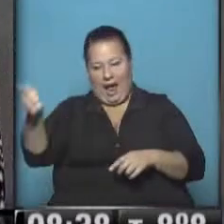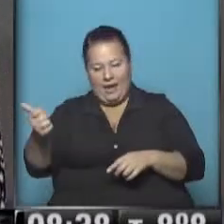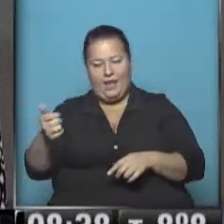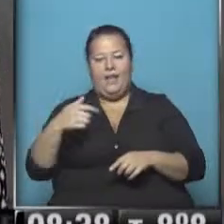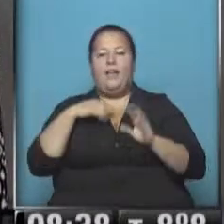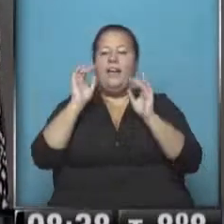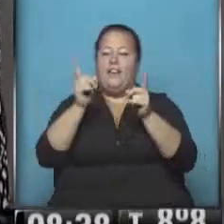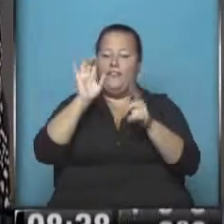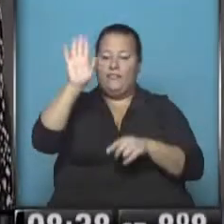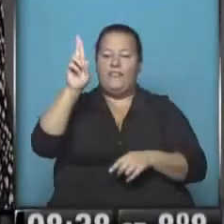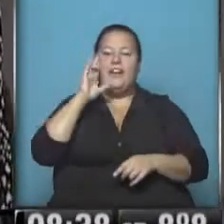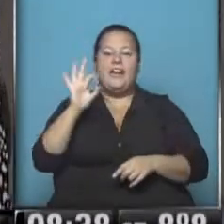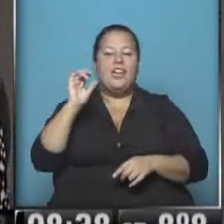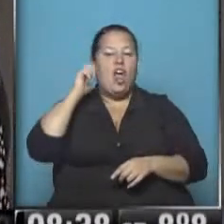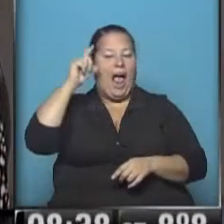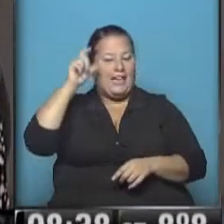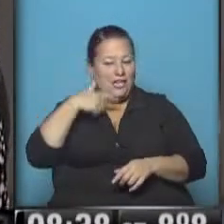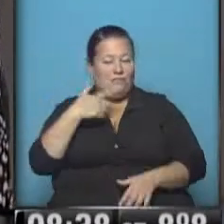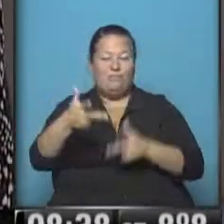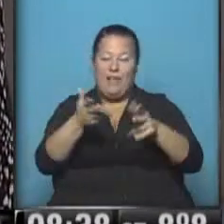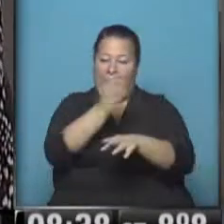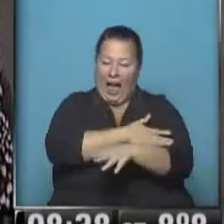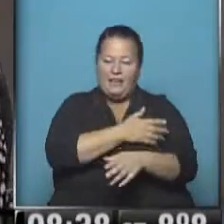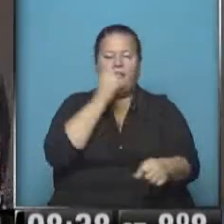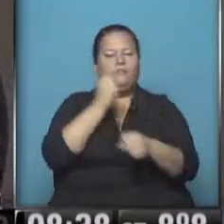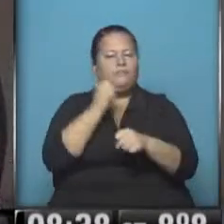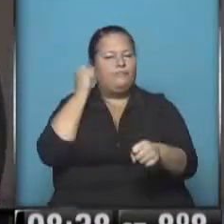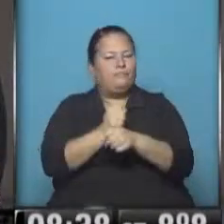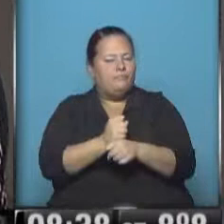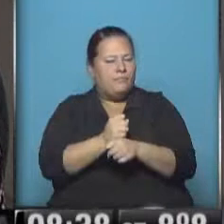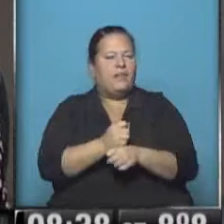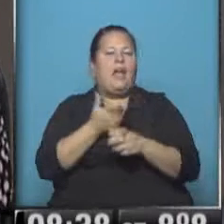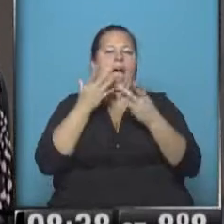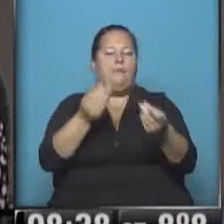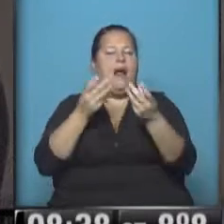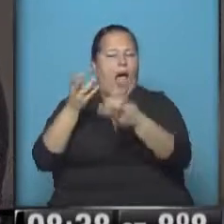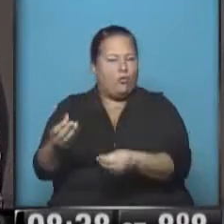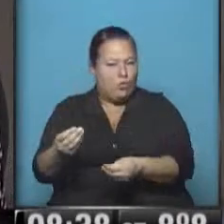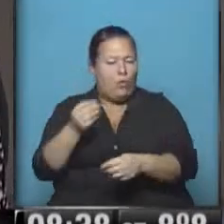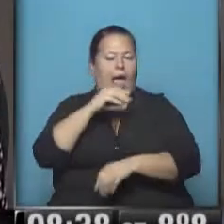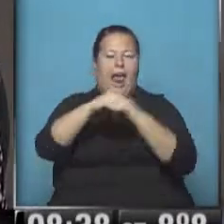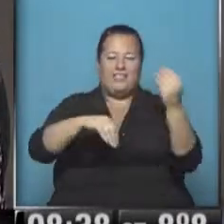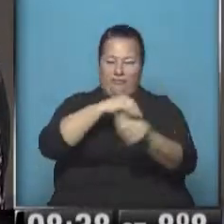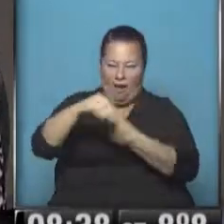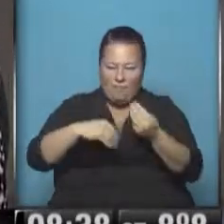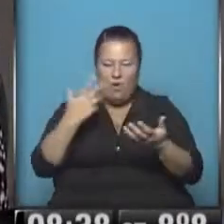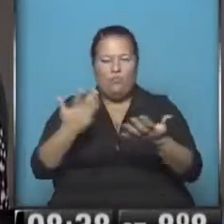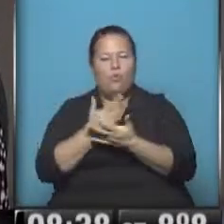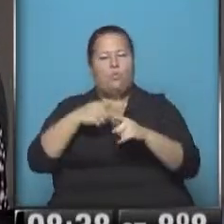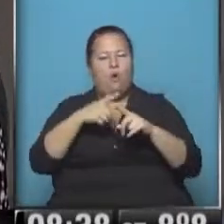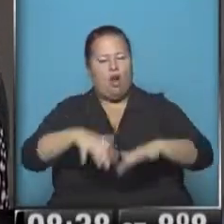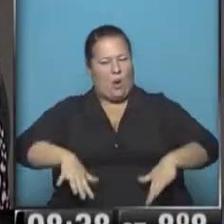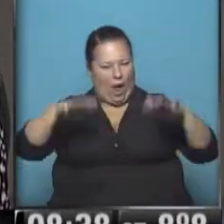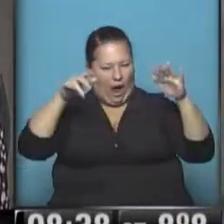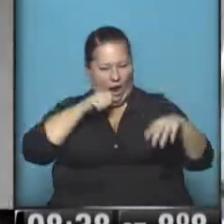Nos quedamos allí en Río Gallegos porque les comentábamos todo el trabajo que vienen realizando de asistencia a las familias que se vieron afectadas por las